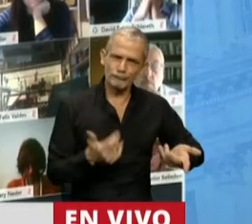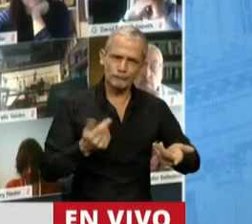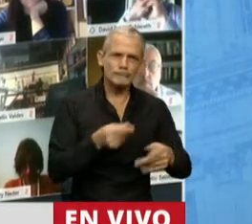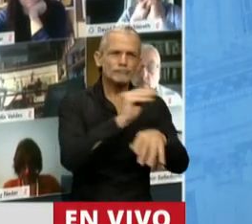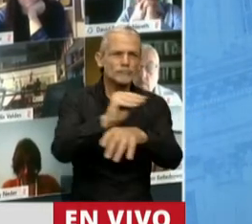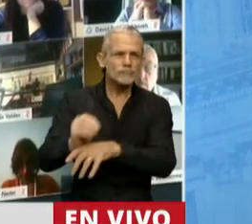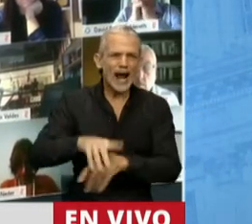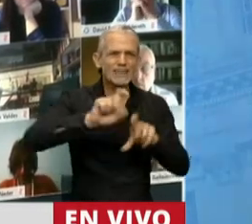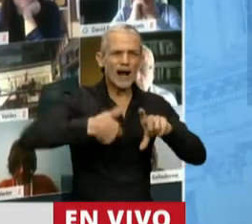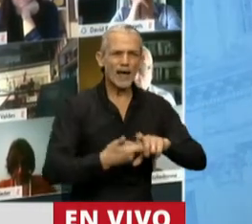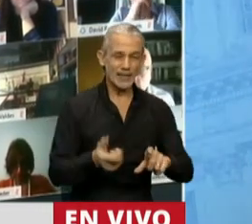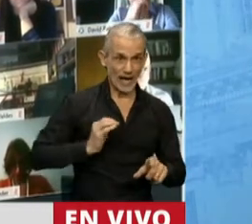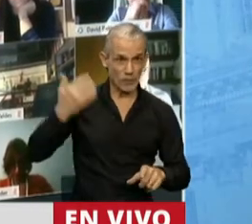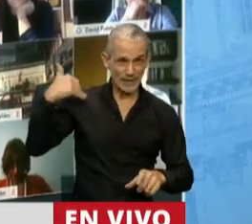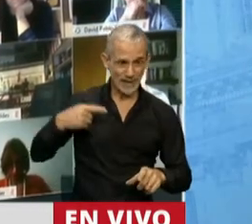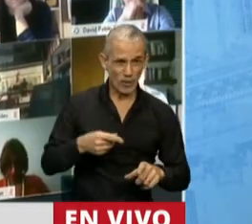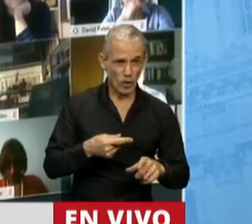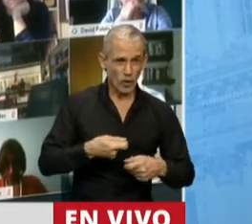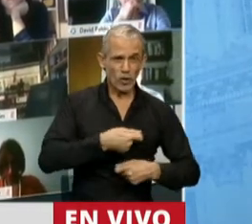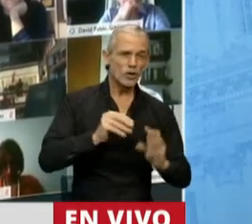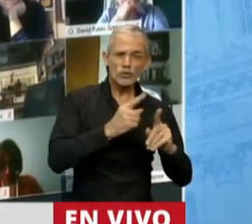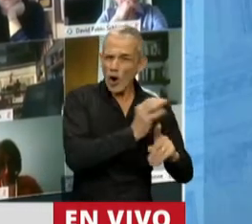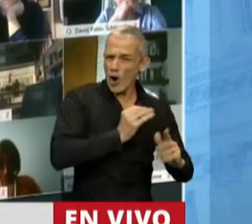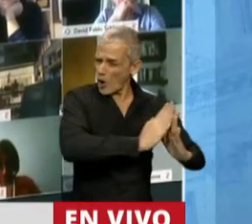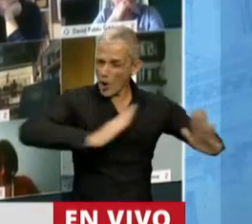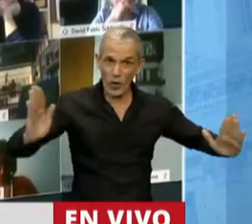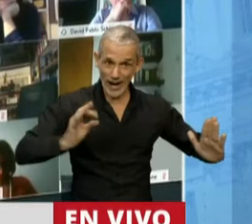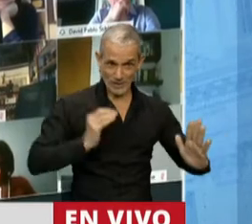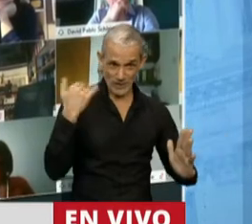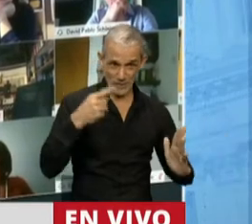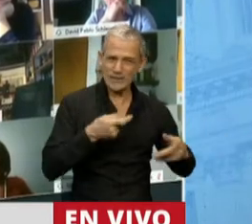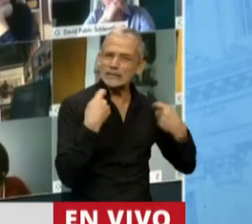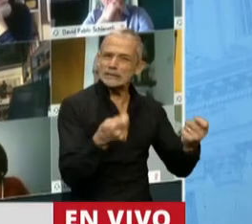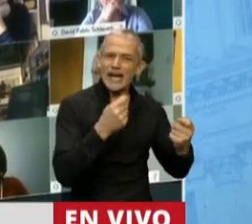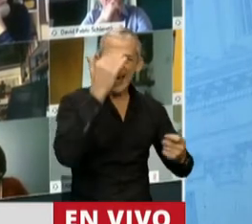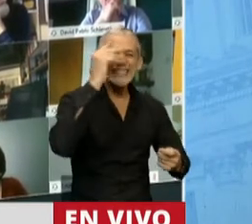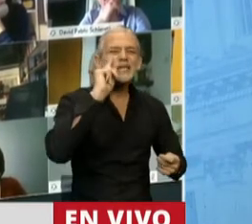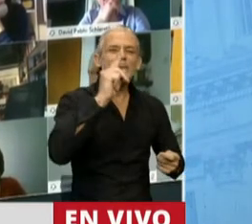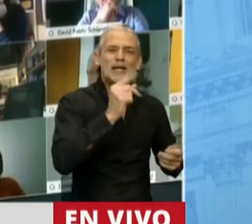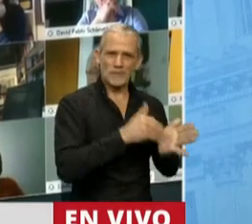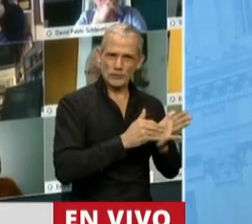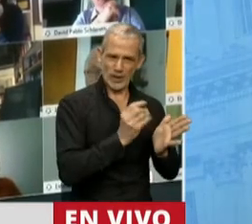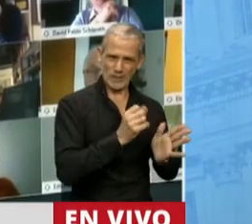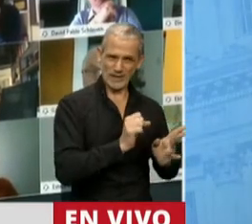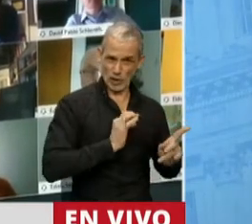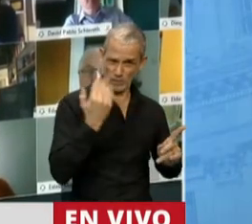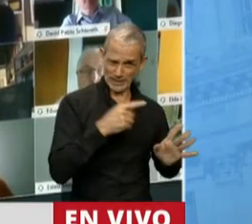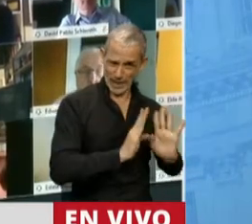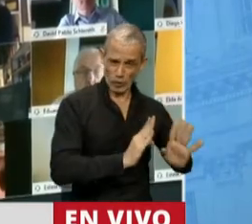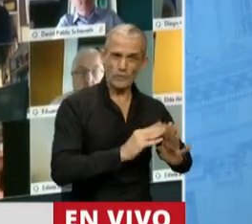alimentario para el año pasado en todo el año se había gastado 15 mil millones de pesos en